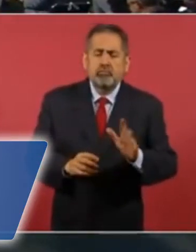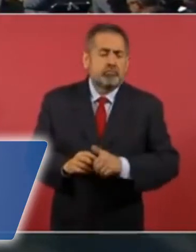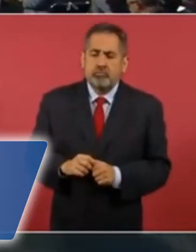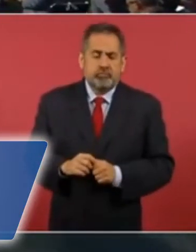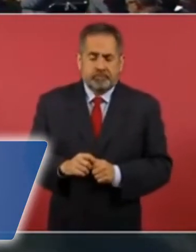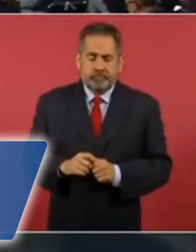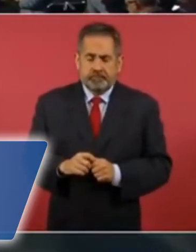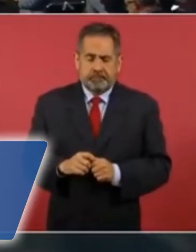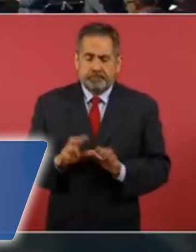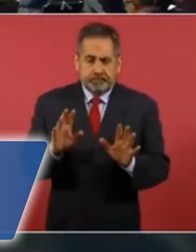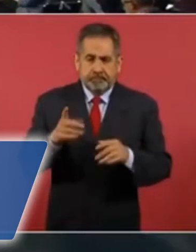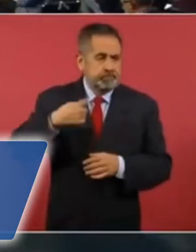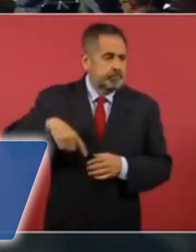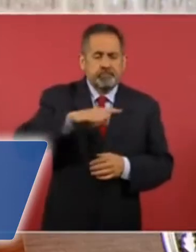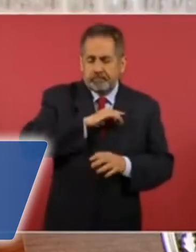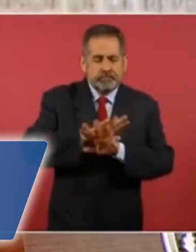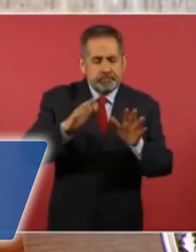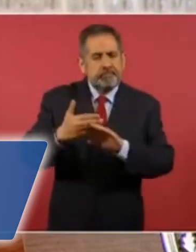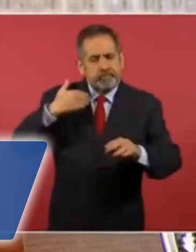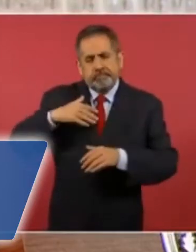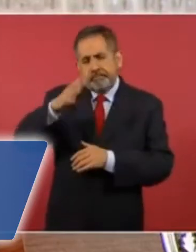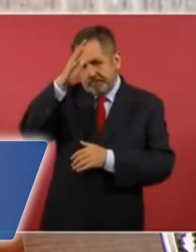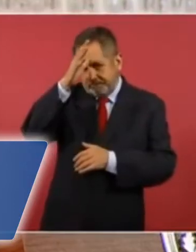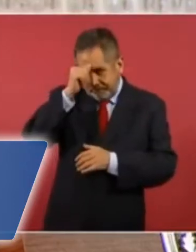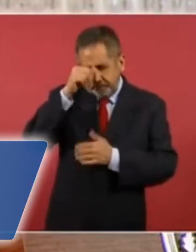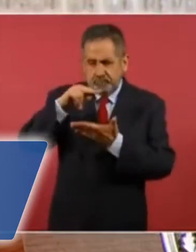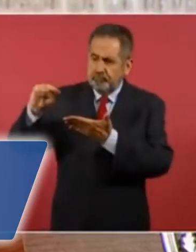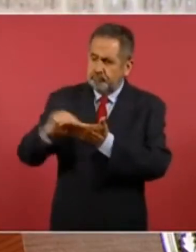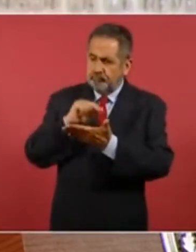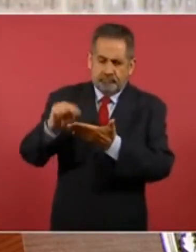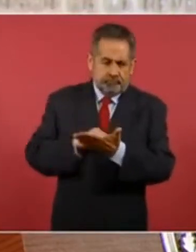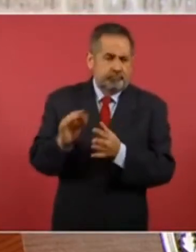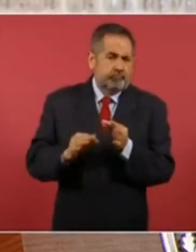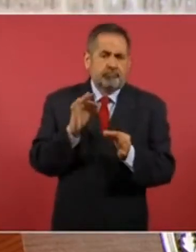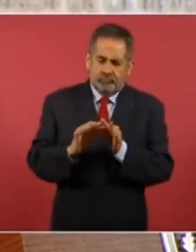tenemos un acuerdo que se suscribió.